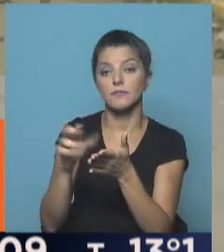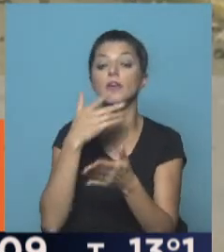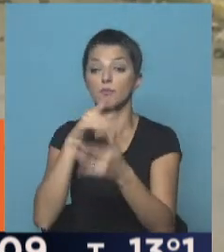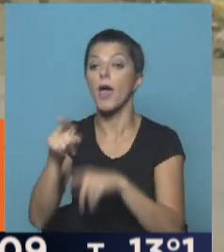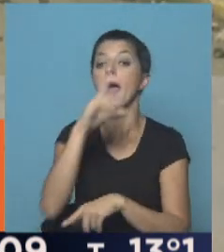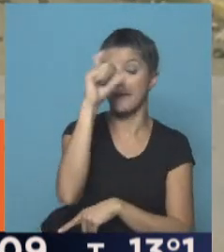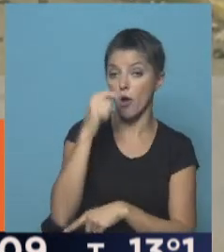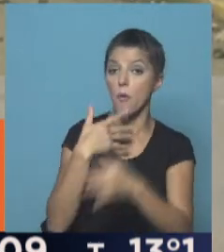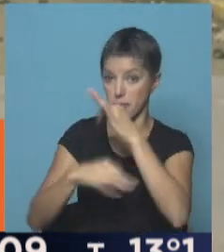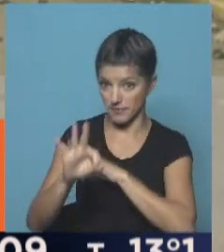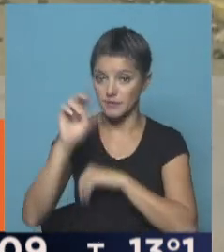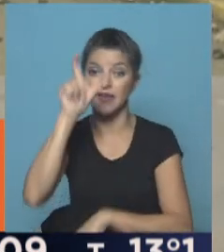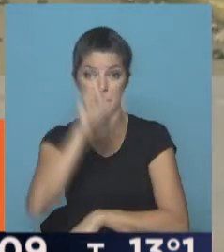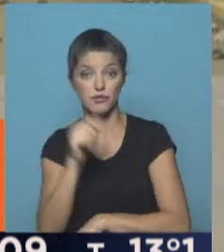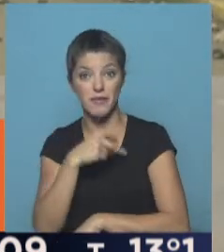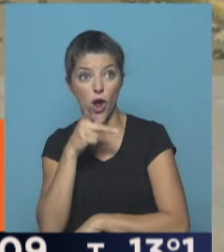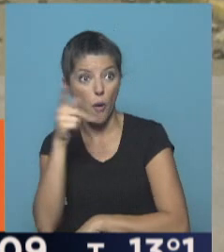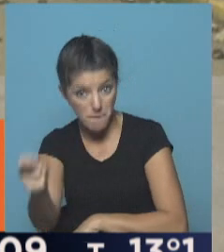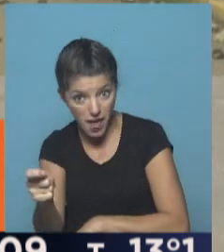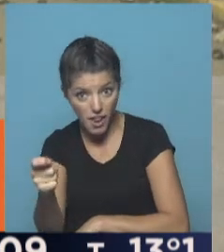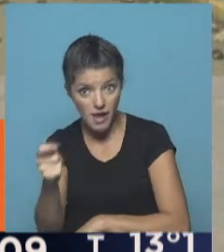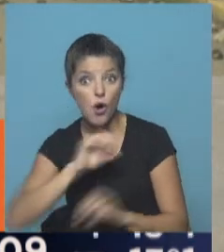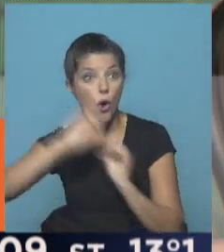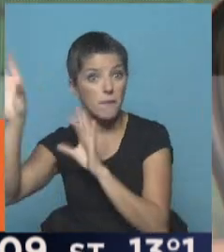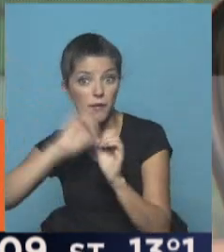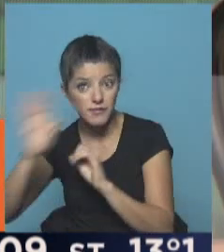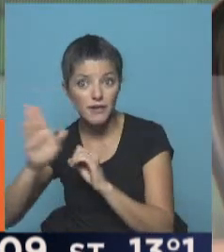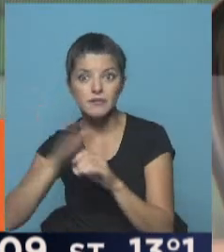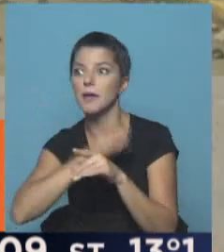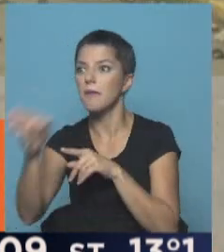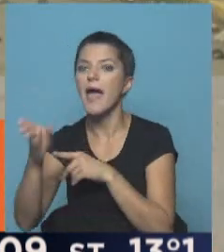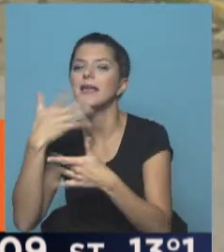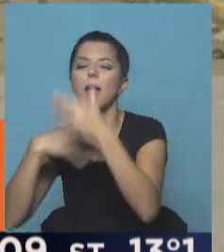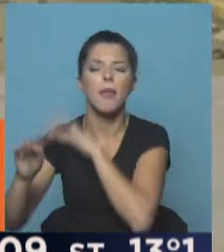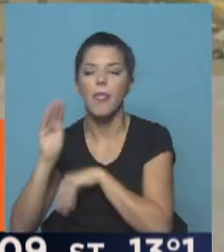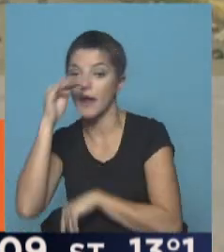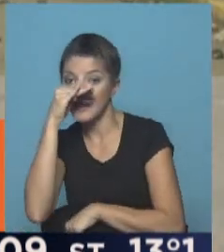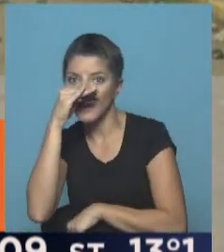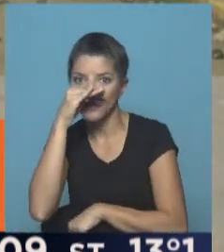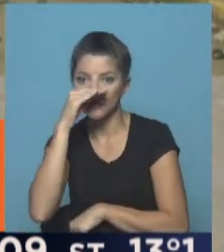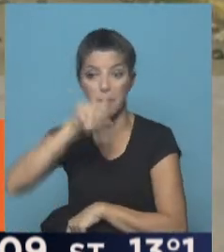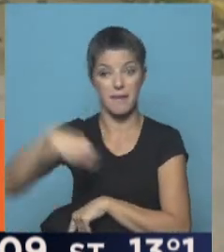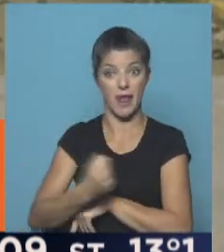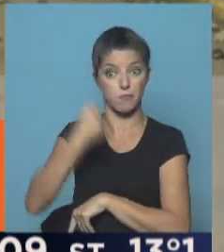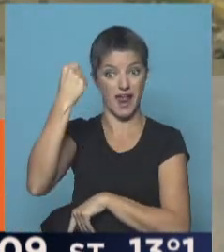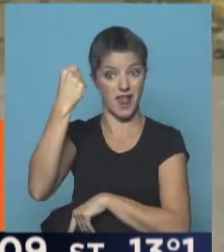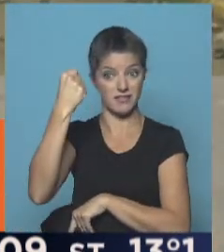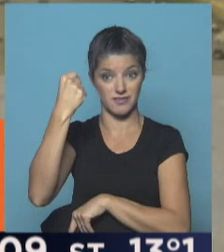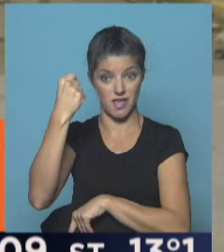de importar, con esas divisas va al mercado negro, la vende en paralelo, se hace una diferencia.